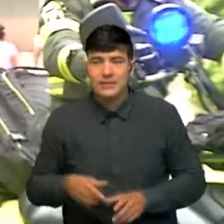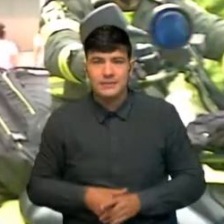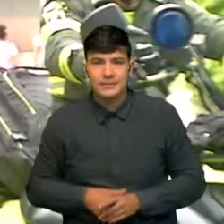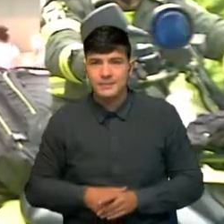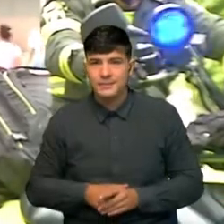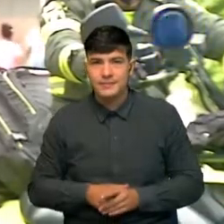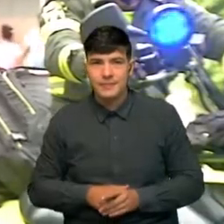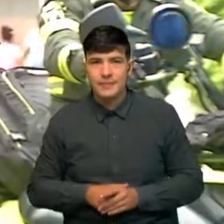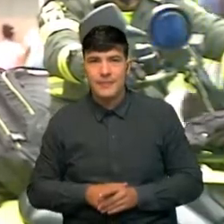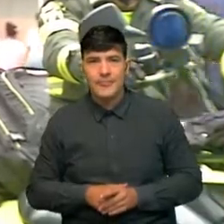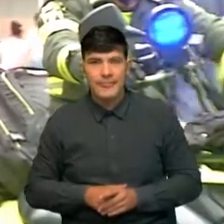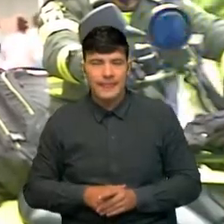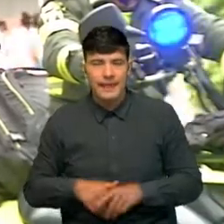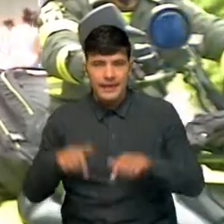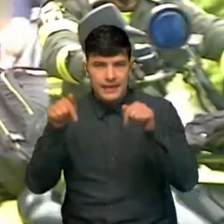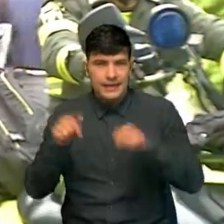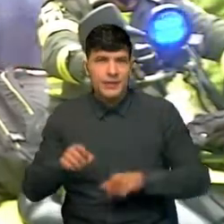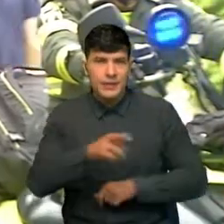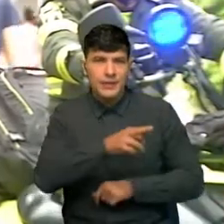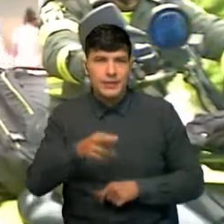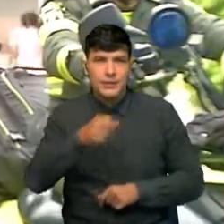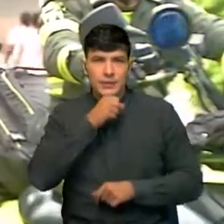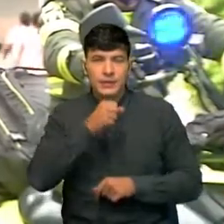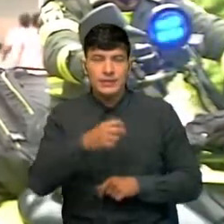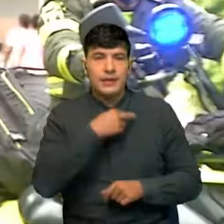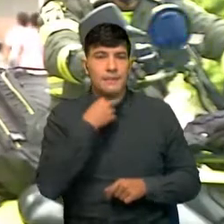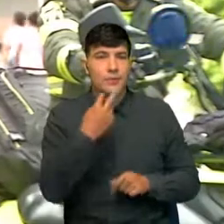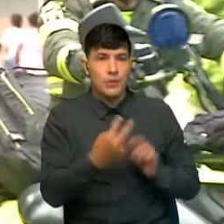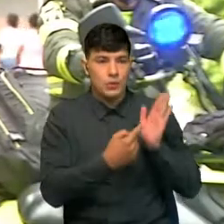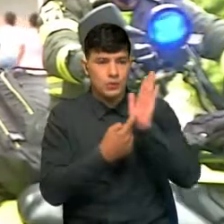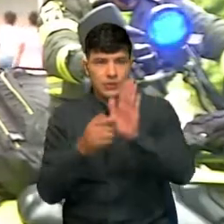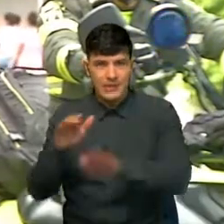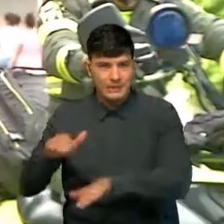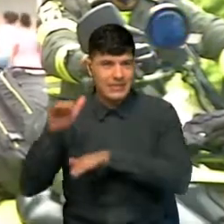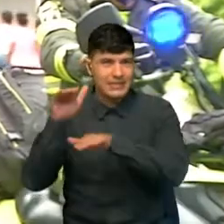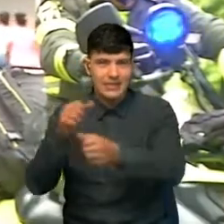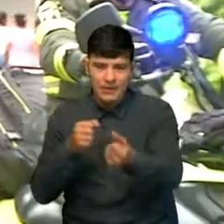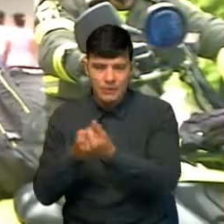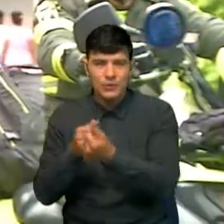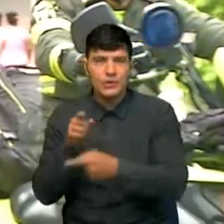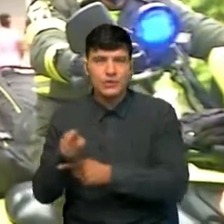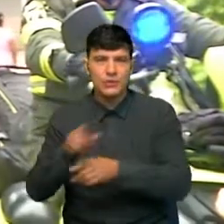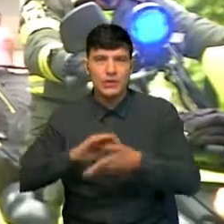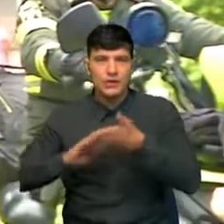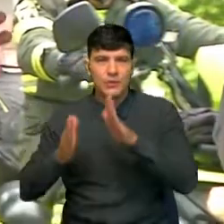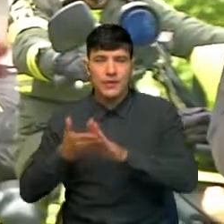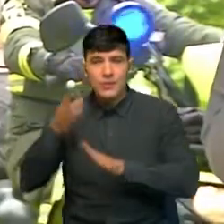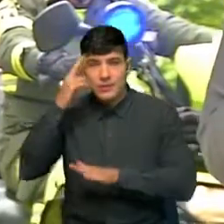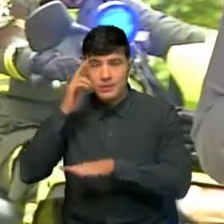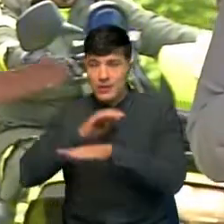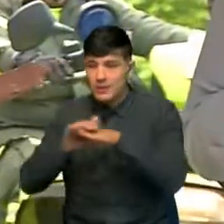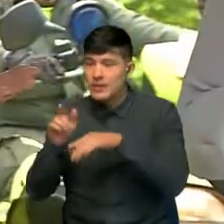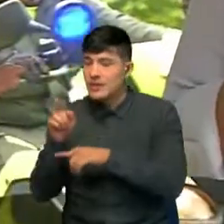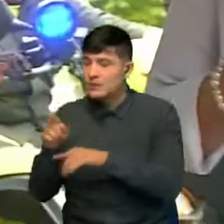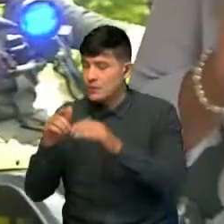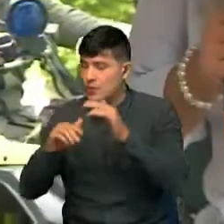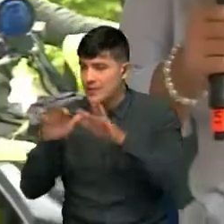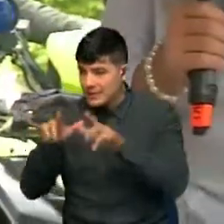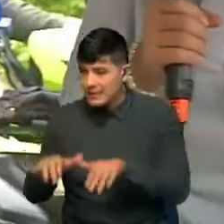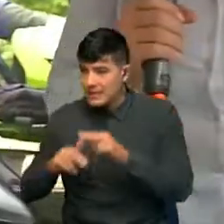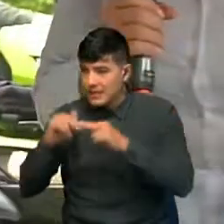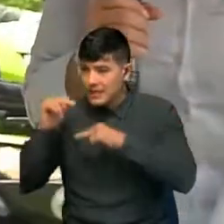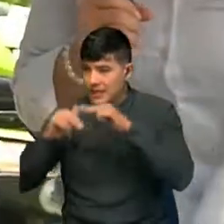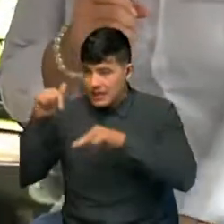Y Oriente Noticias es la voz de la comunidad, por eso hemos invitado a María del Rosario Torres, secretaria de Infraestructura del municipio de Girón. Gracias por aceptar